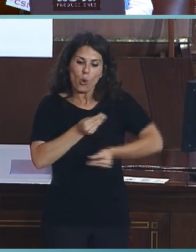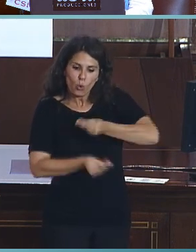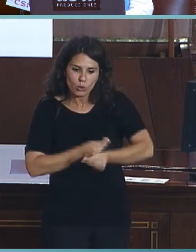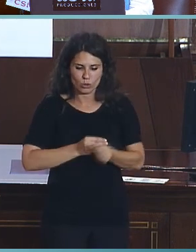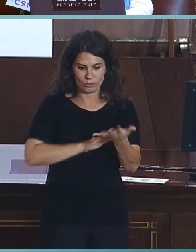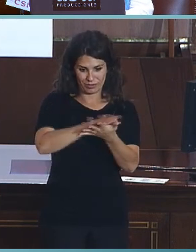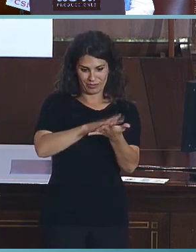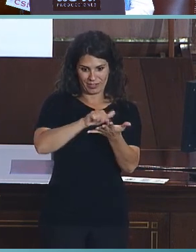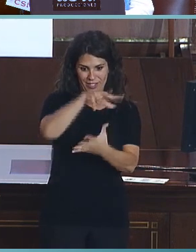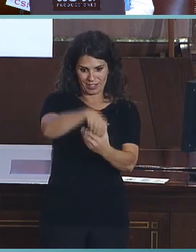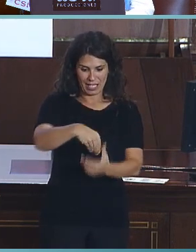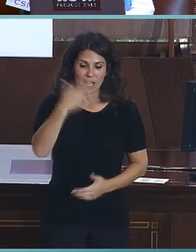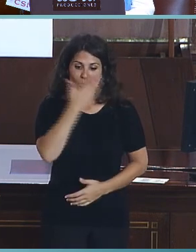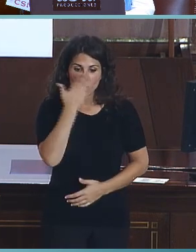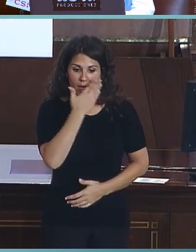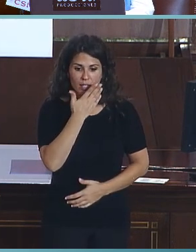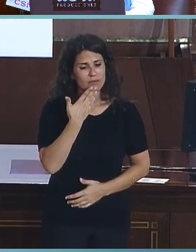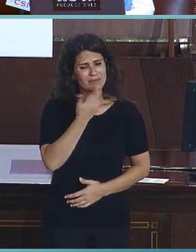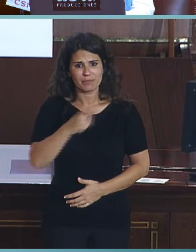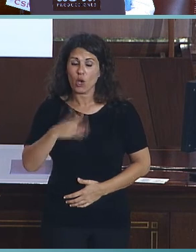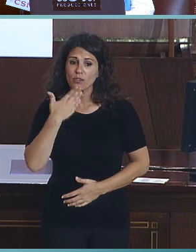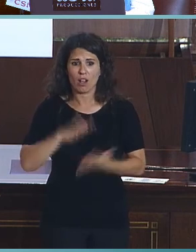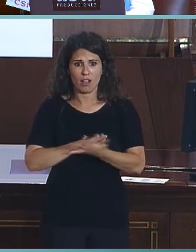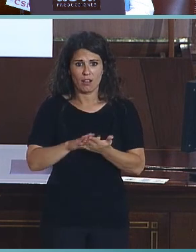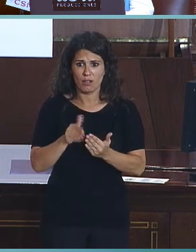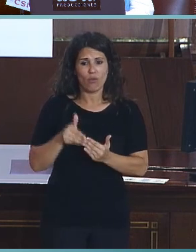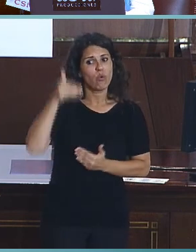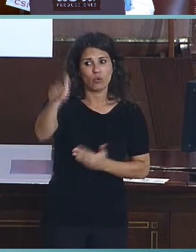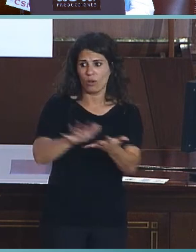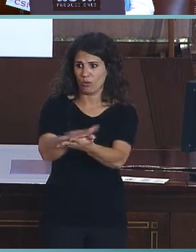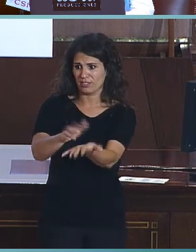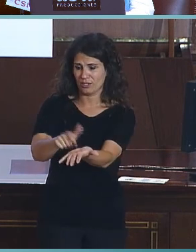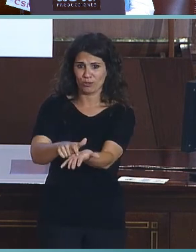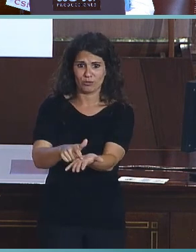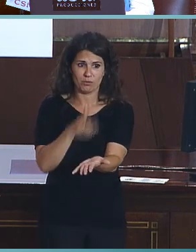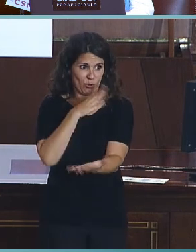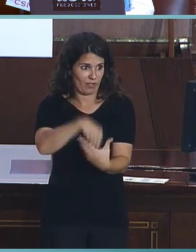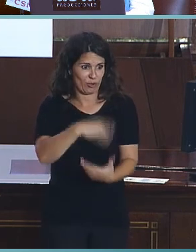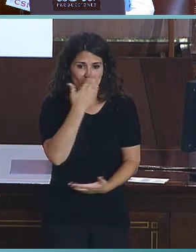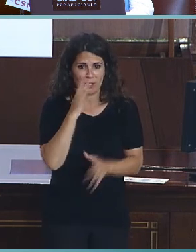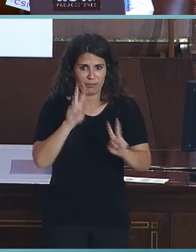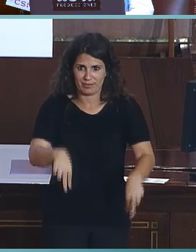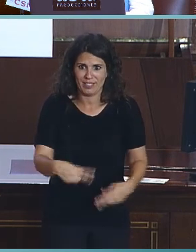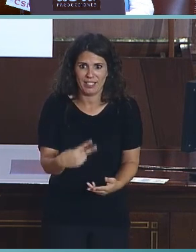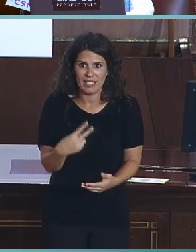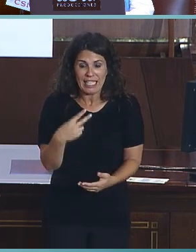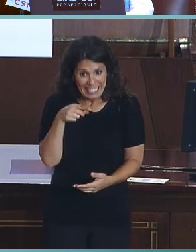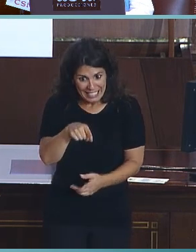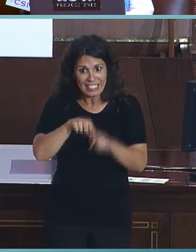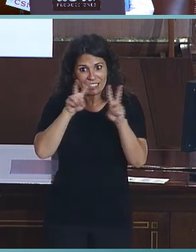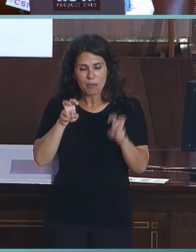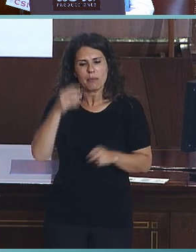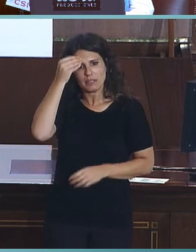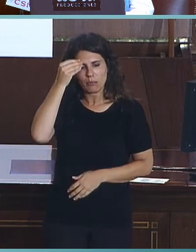a hablar del futuro de la lengua de signos, y creemos que esto está presente en la conciencia de las